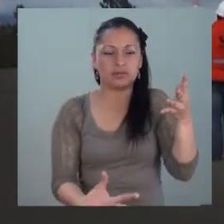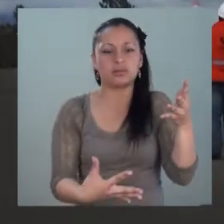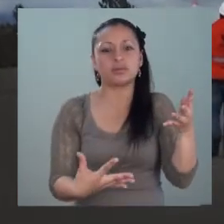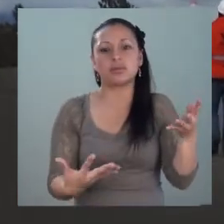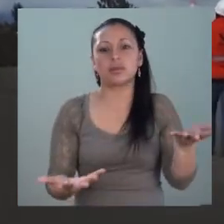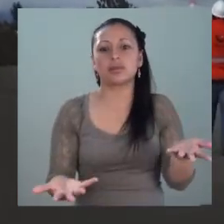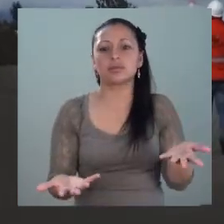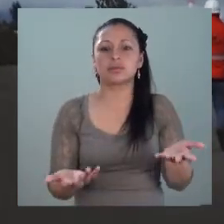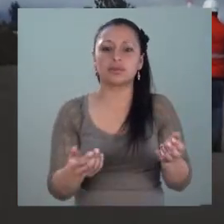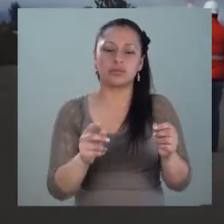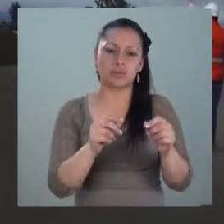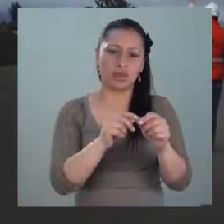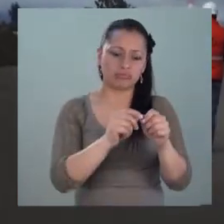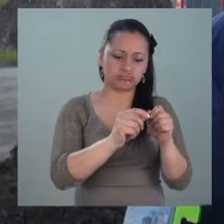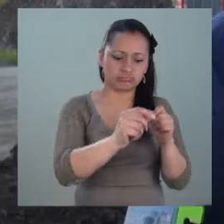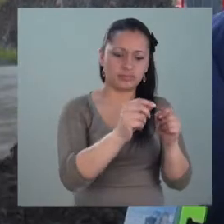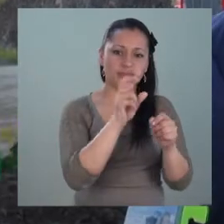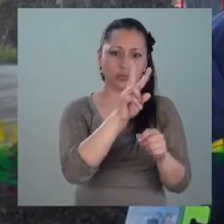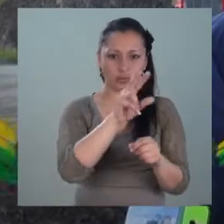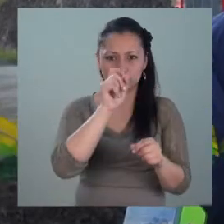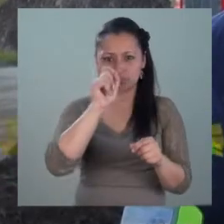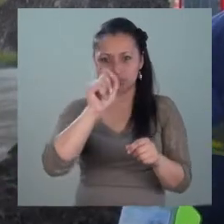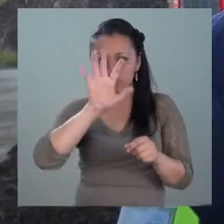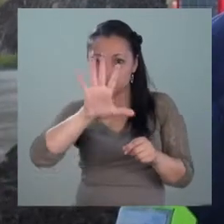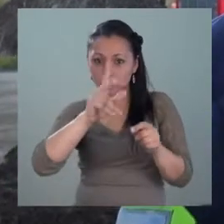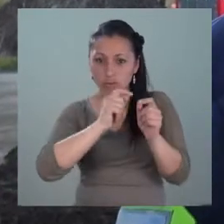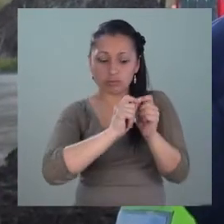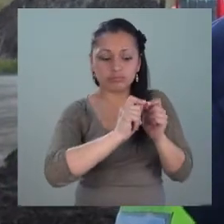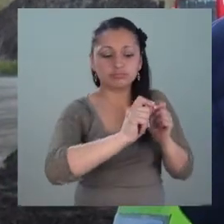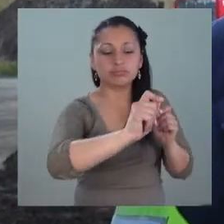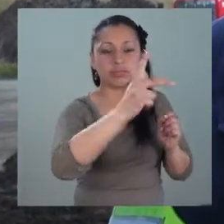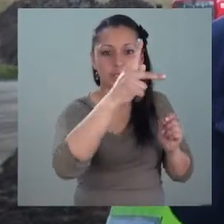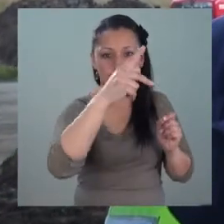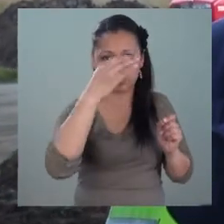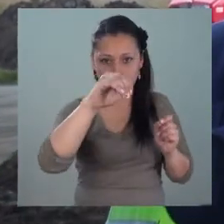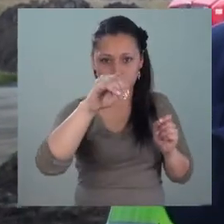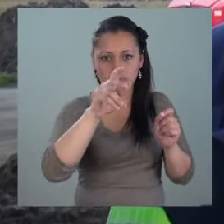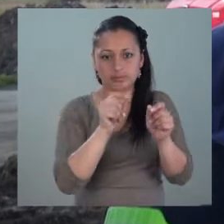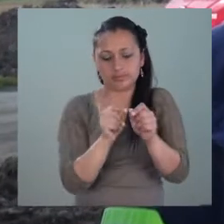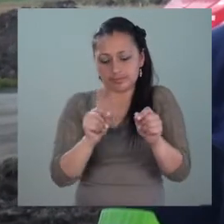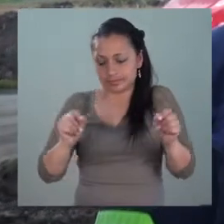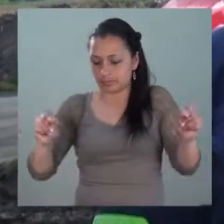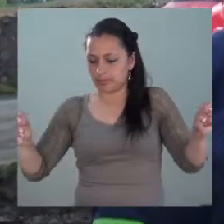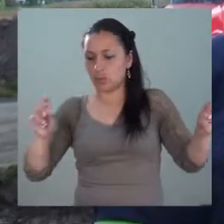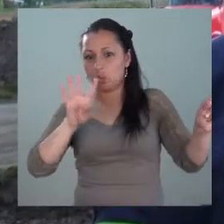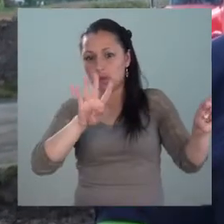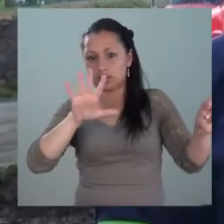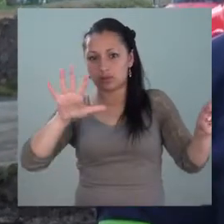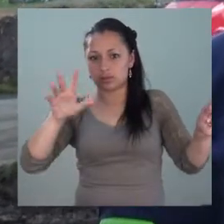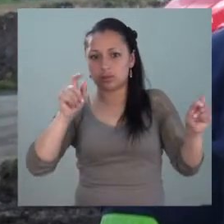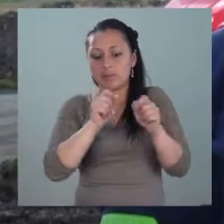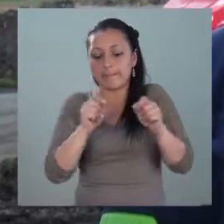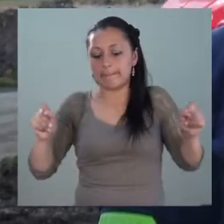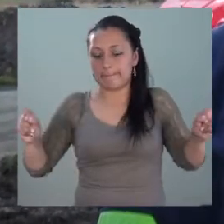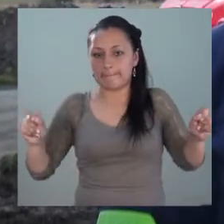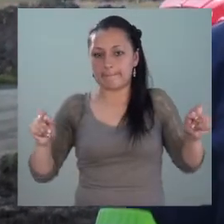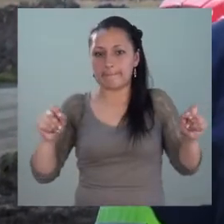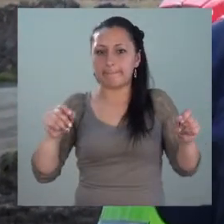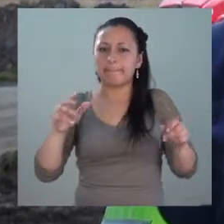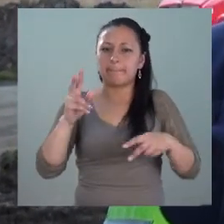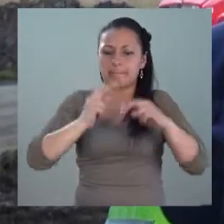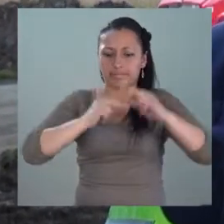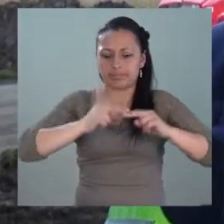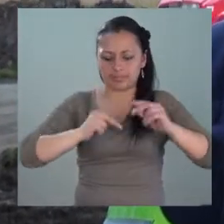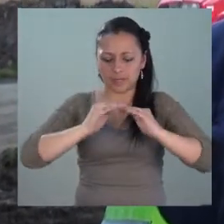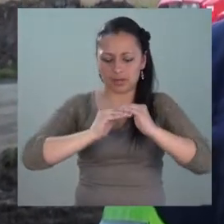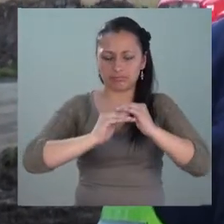características de una longitud de 2.5 kilómetros, con un ancho de 45 metros,